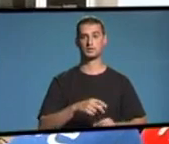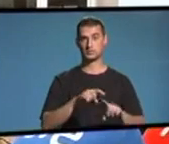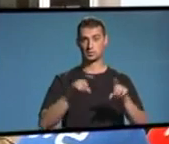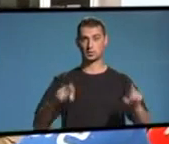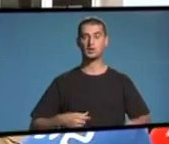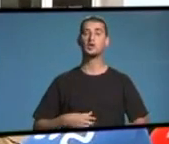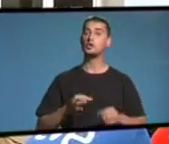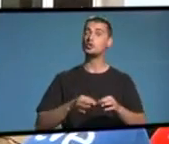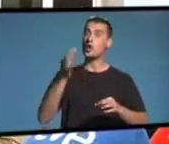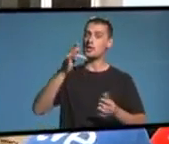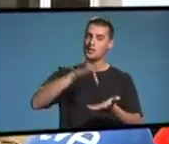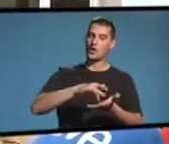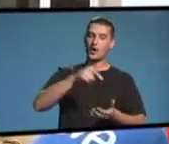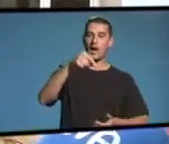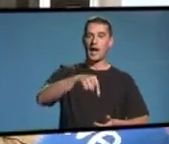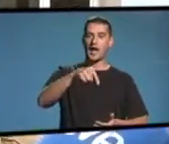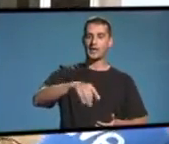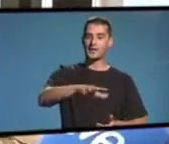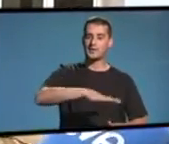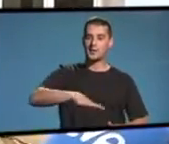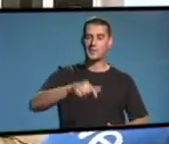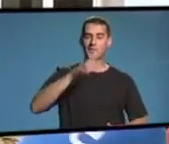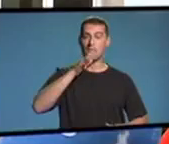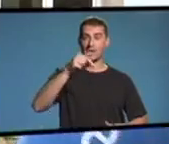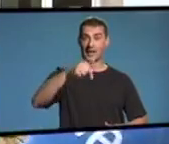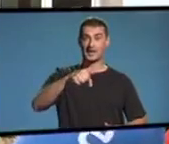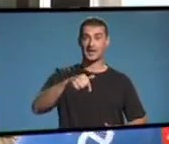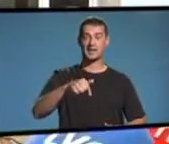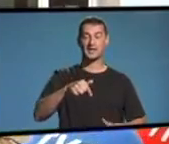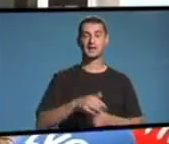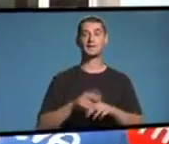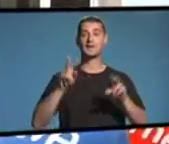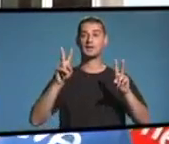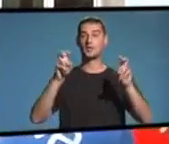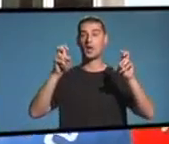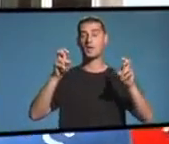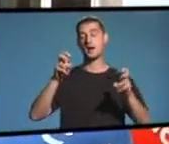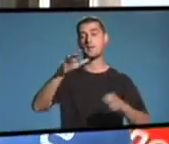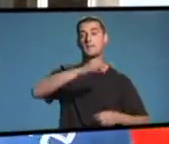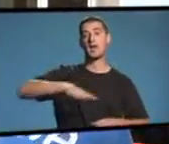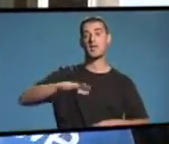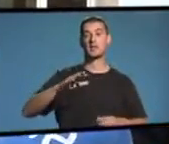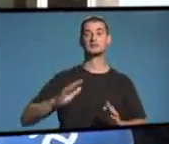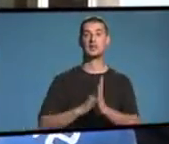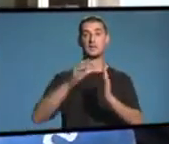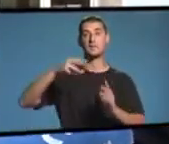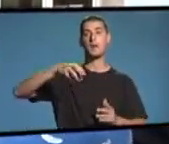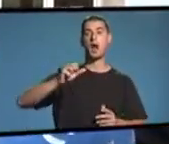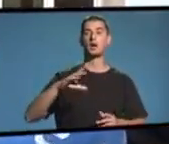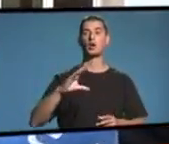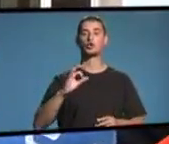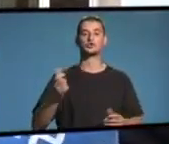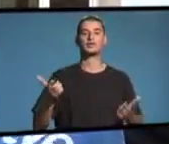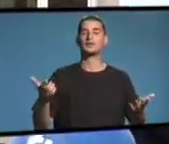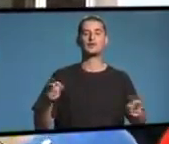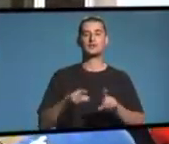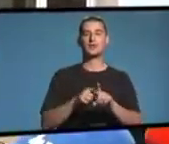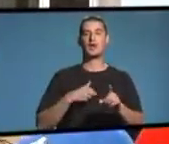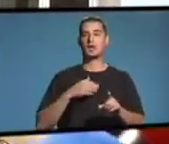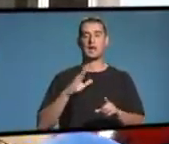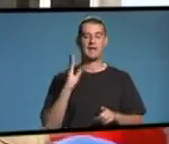os seis diseñadores e 14 artesans participantes. Eu creo que sempre un desfile incrementa as ventas del negocio,